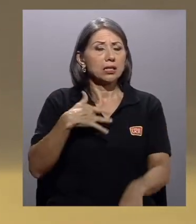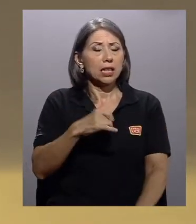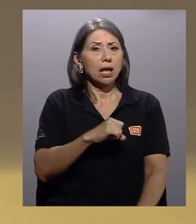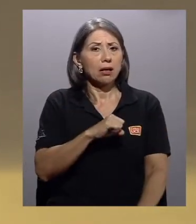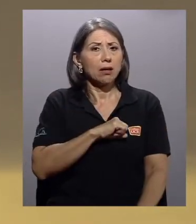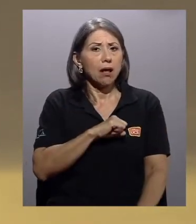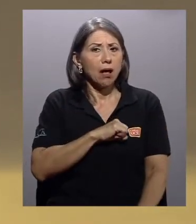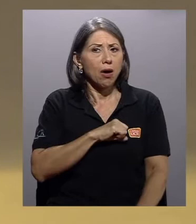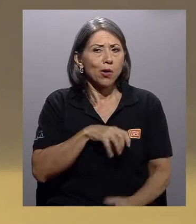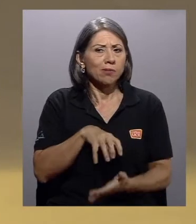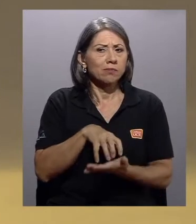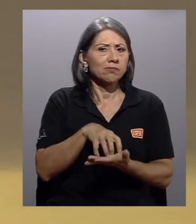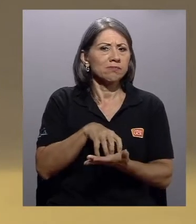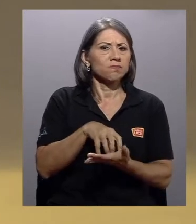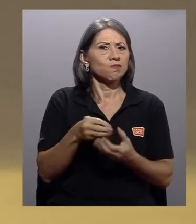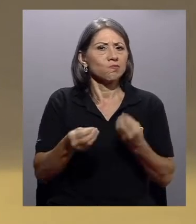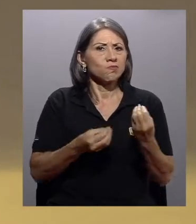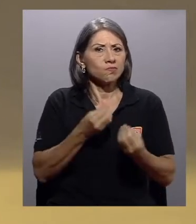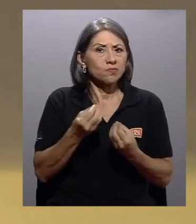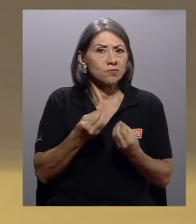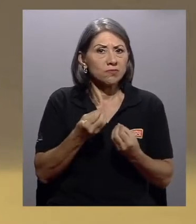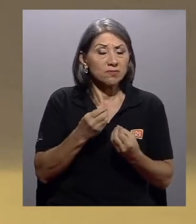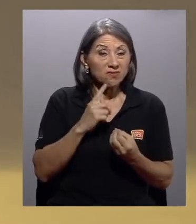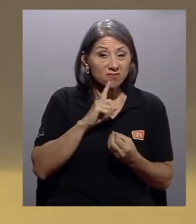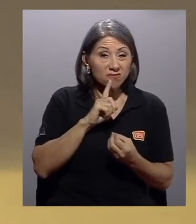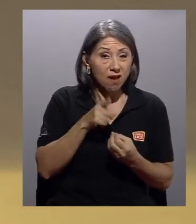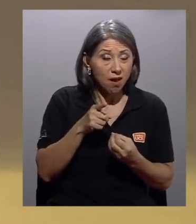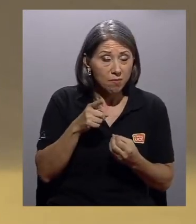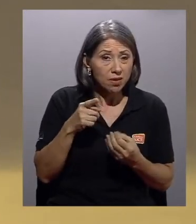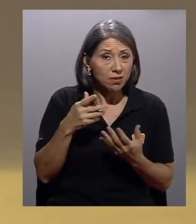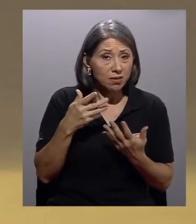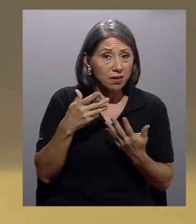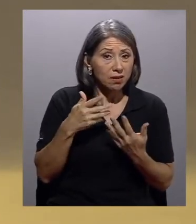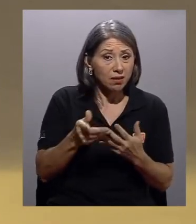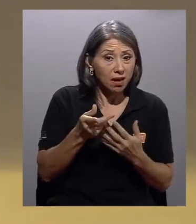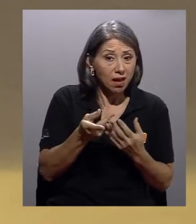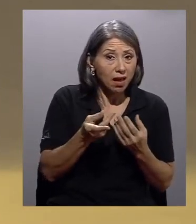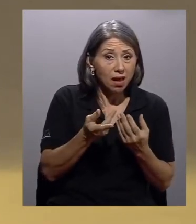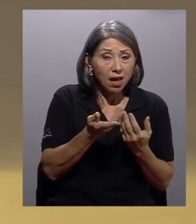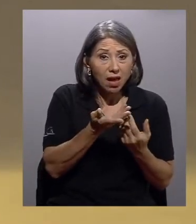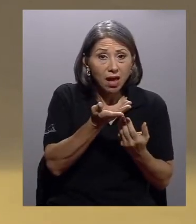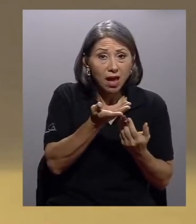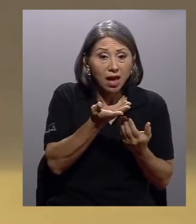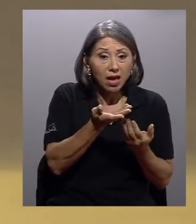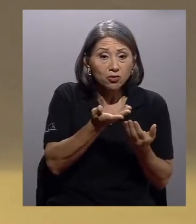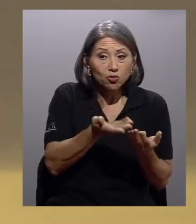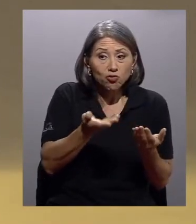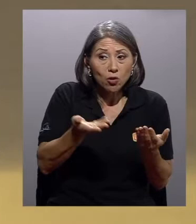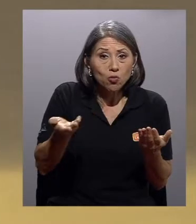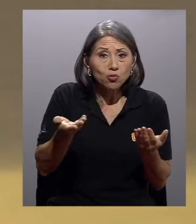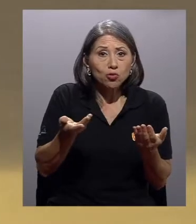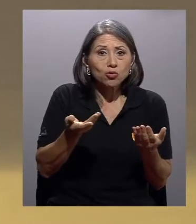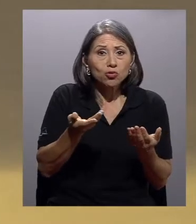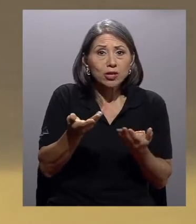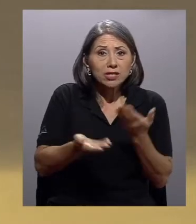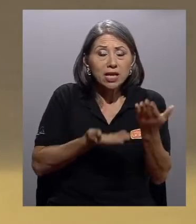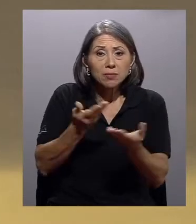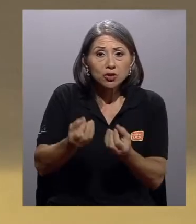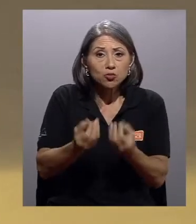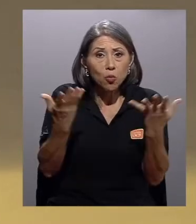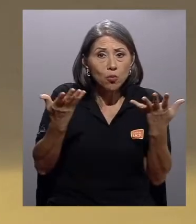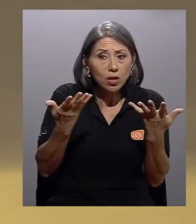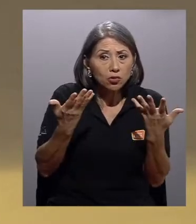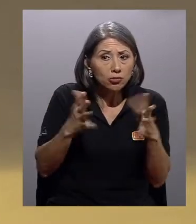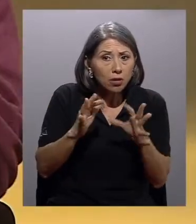población, o a cuestionarse que si la gestión que se ha hecho de estos recursos en los mismos servicios públicos son